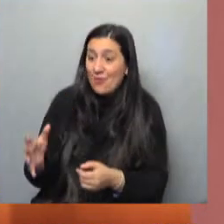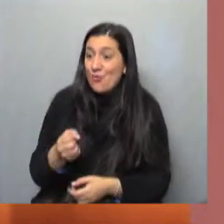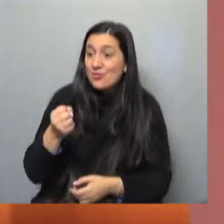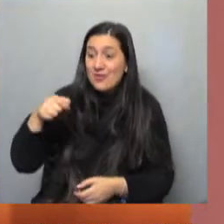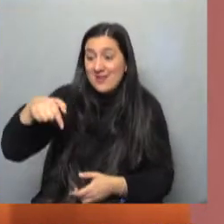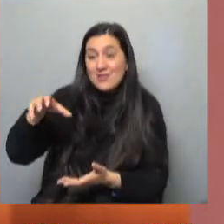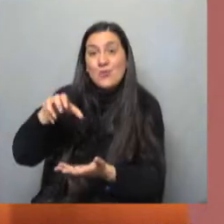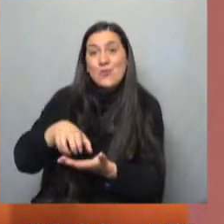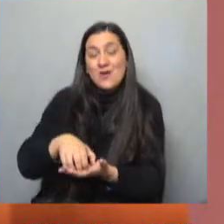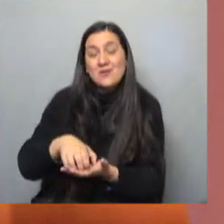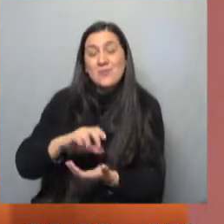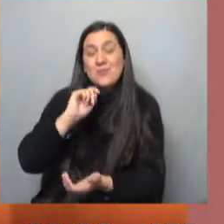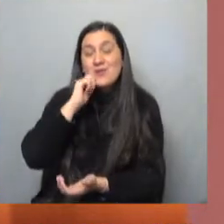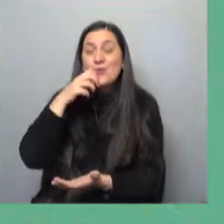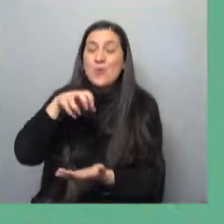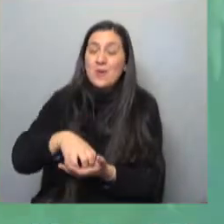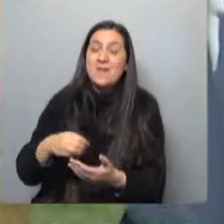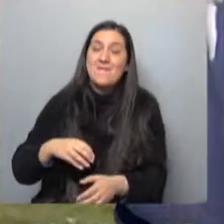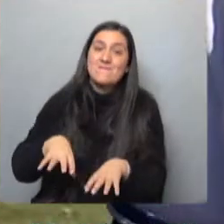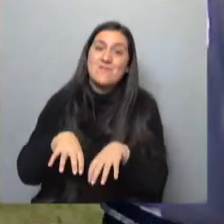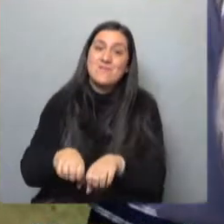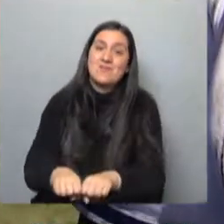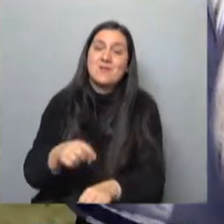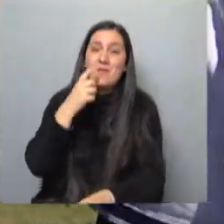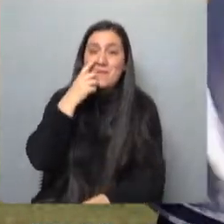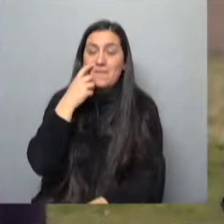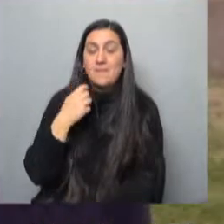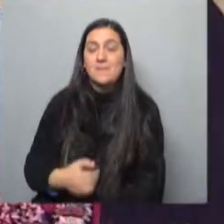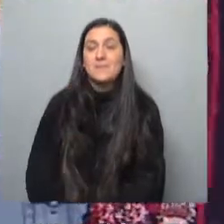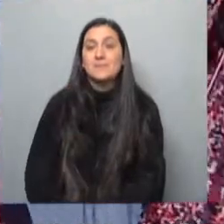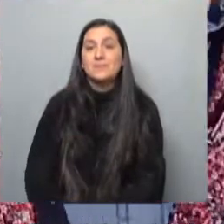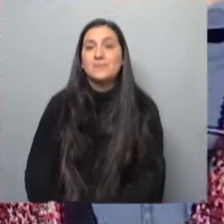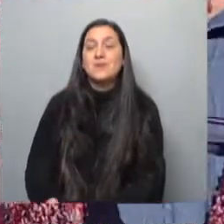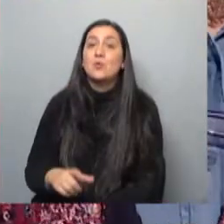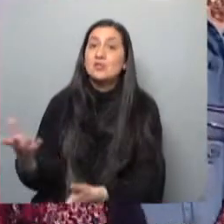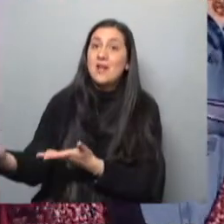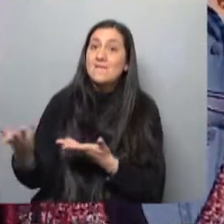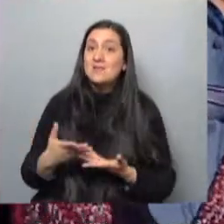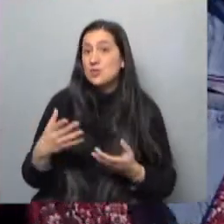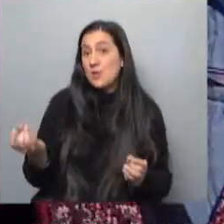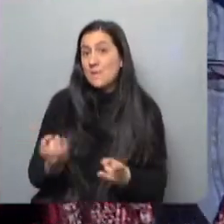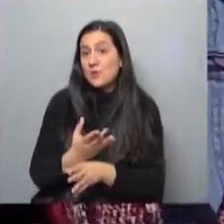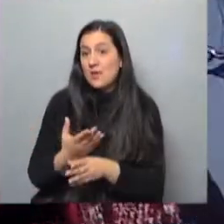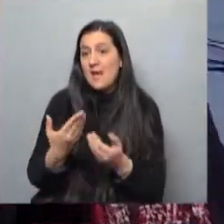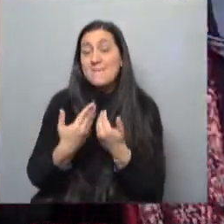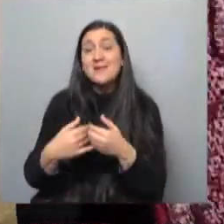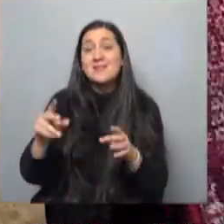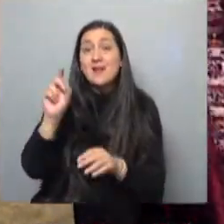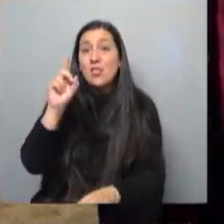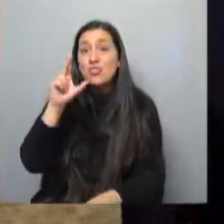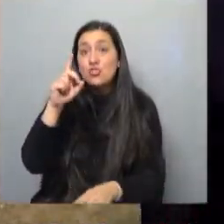cosmópolis su lugar Les agradecemos a los dos y bueno la invitación está hecha a partir de las 12